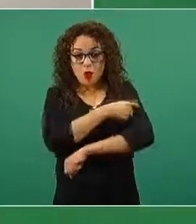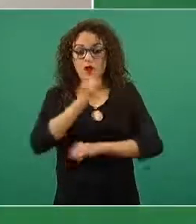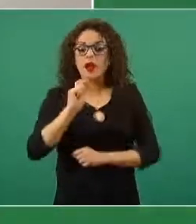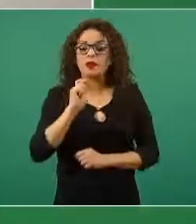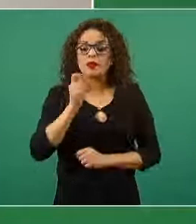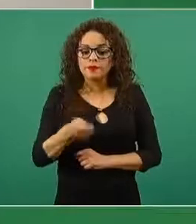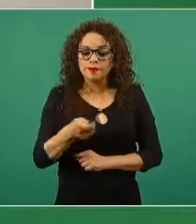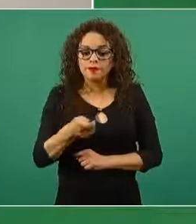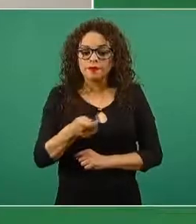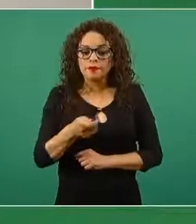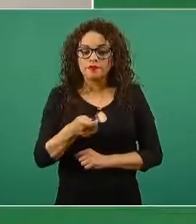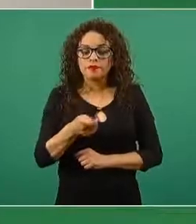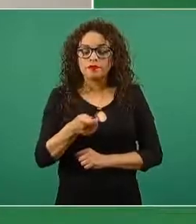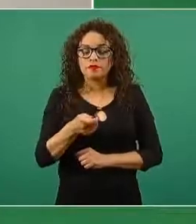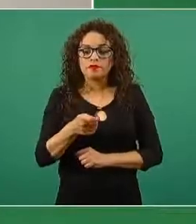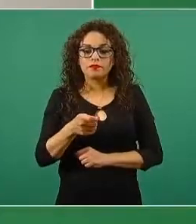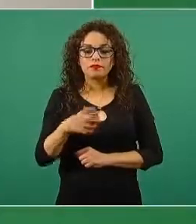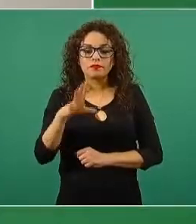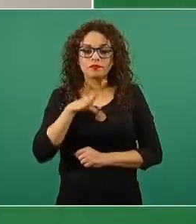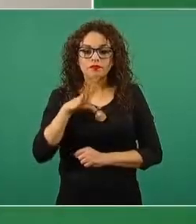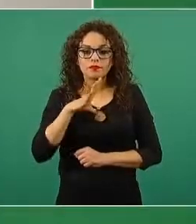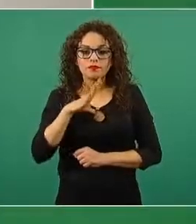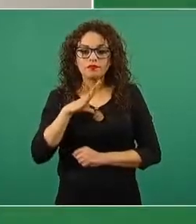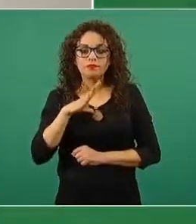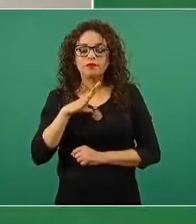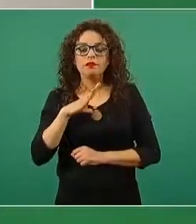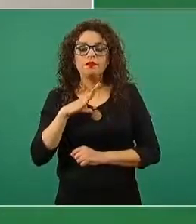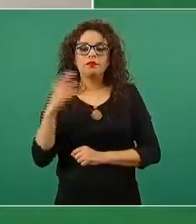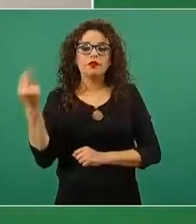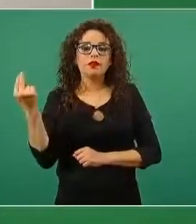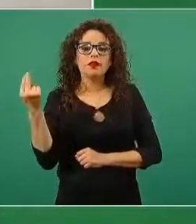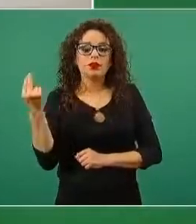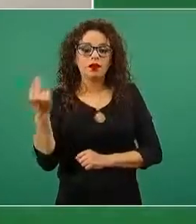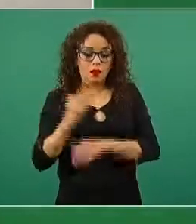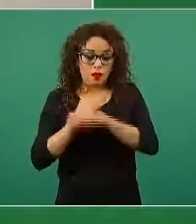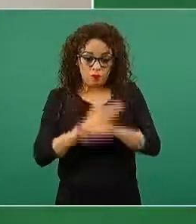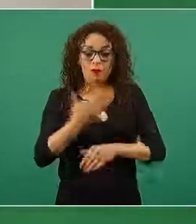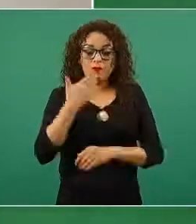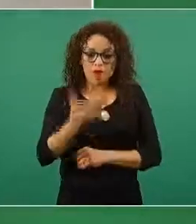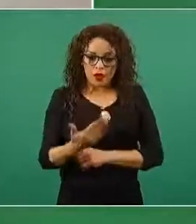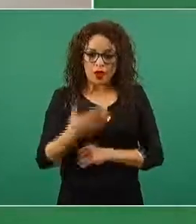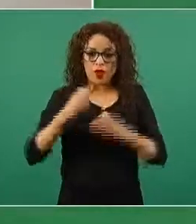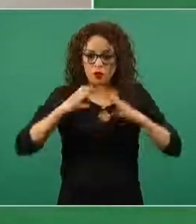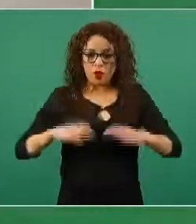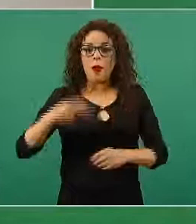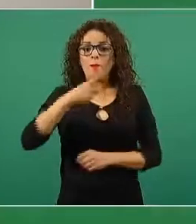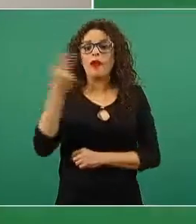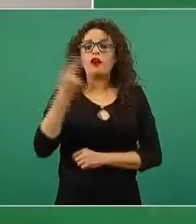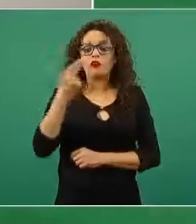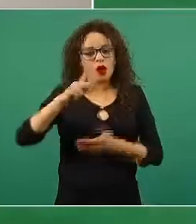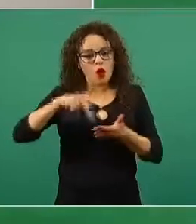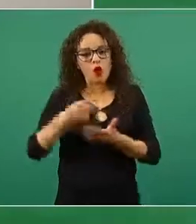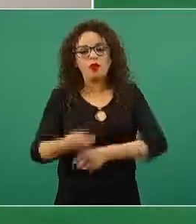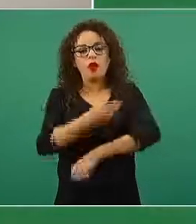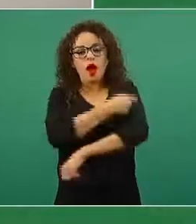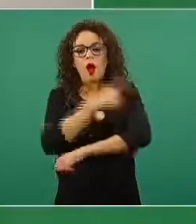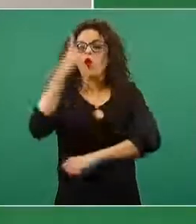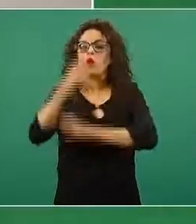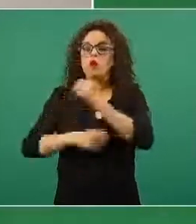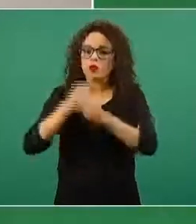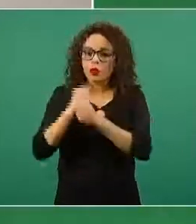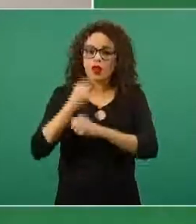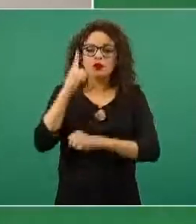ser que dé refuerzo anual, si se requiere alguna otra dosis para